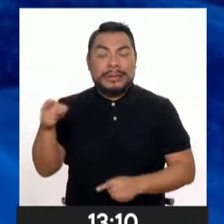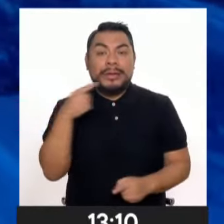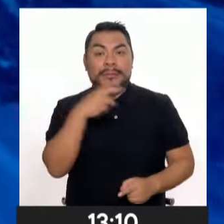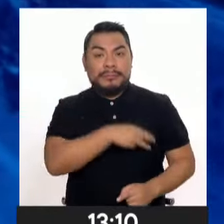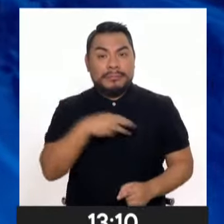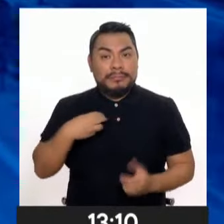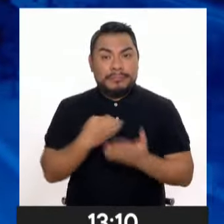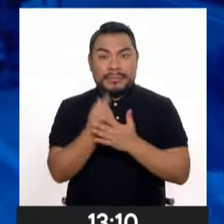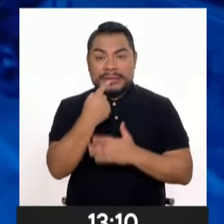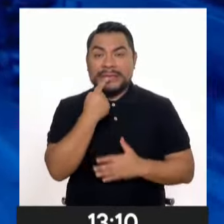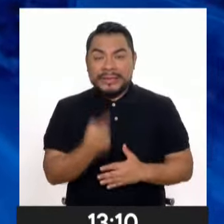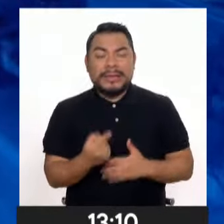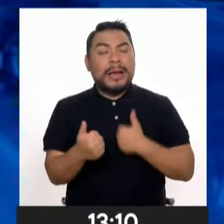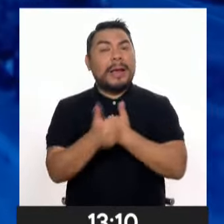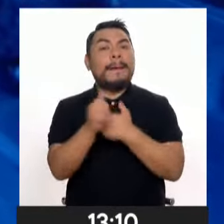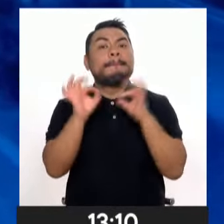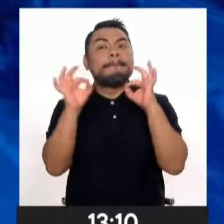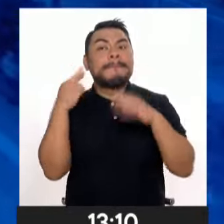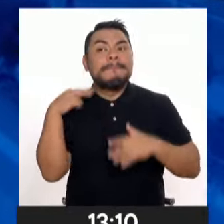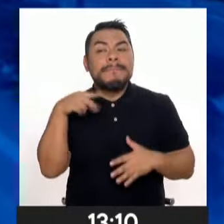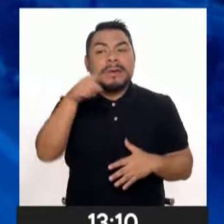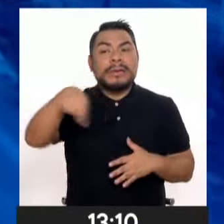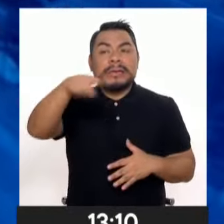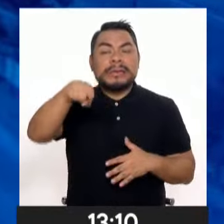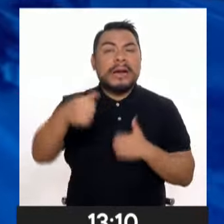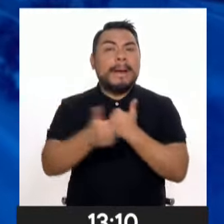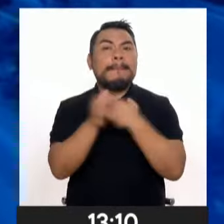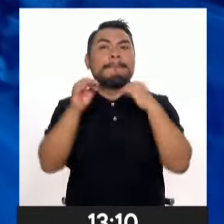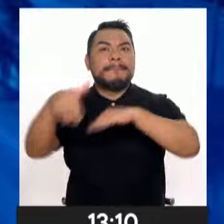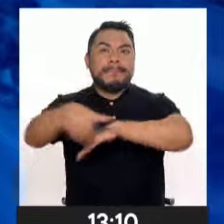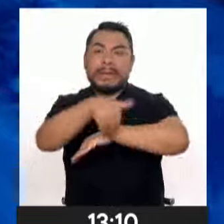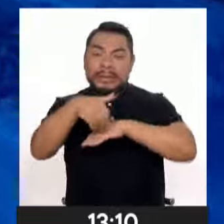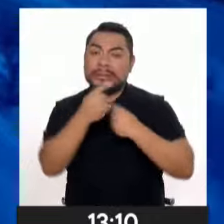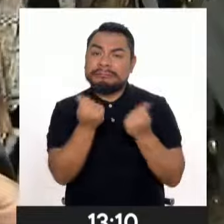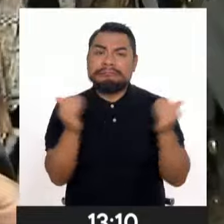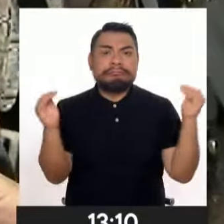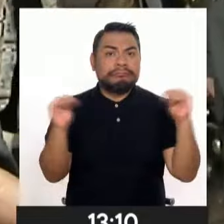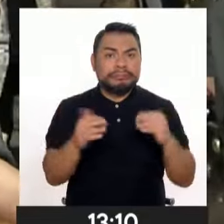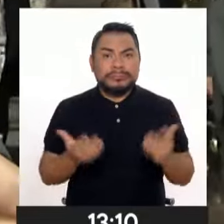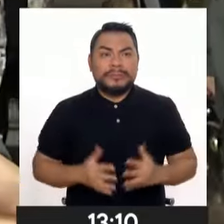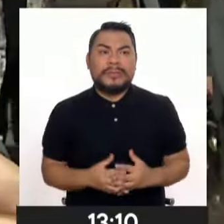MEF informó el riesgo para el sector que trae esta situación de inseguridad.